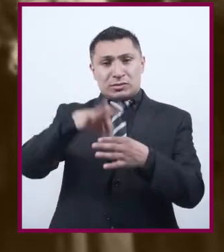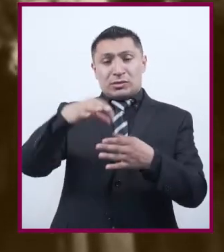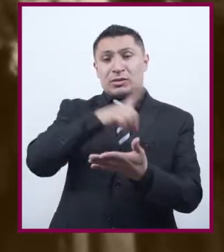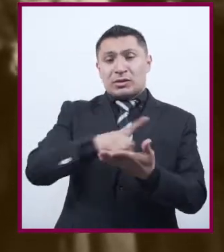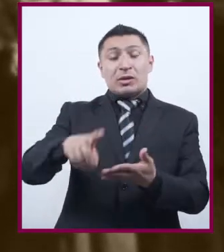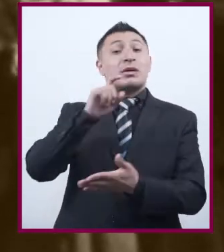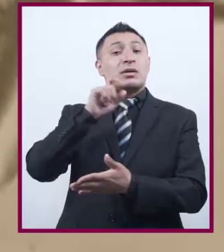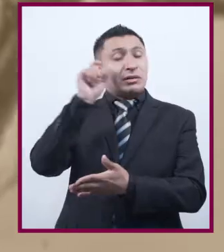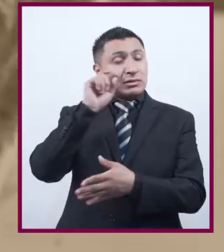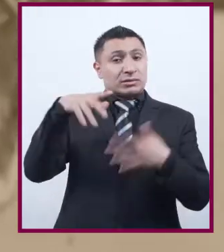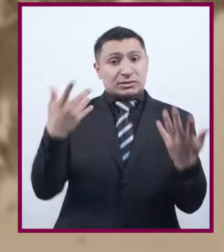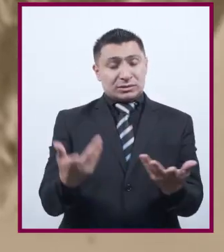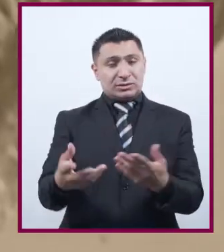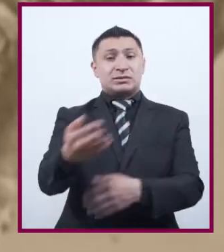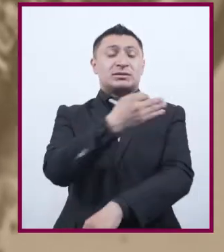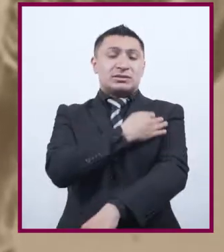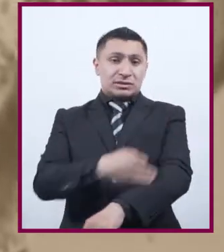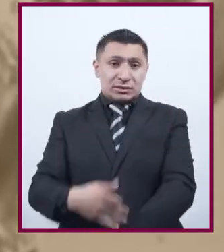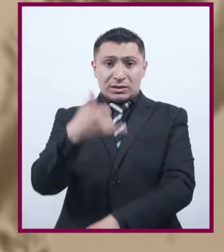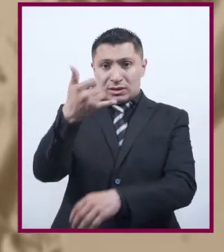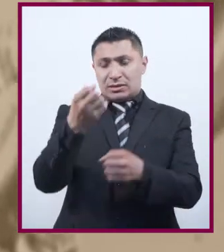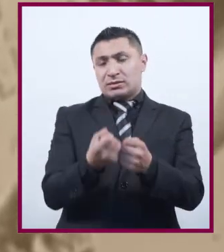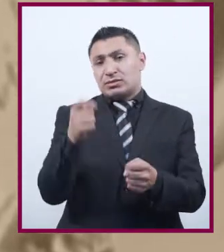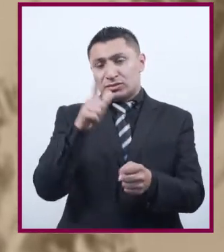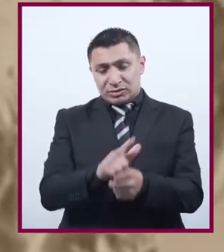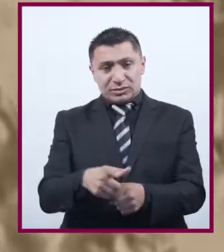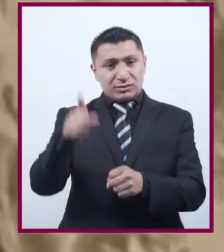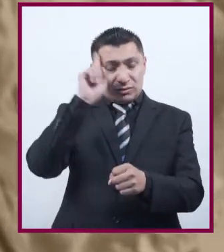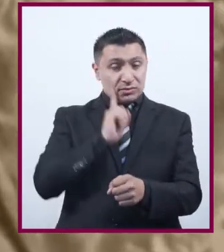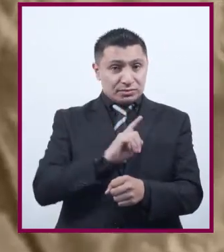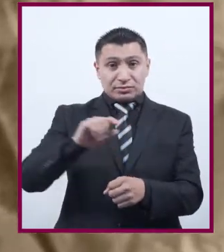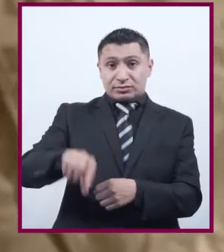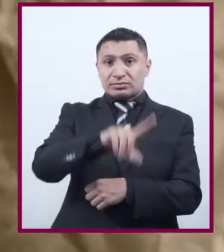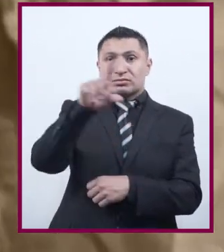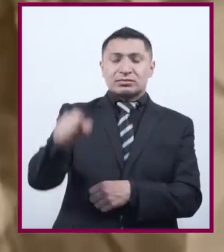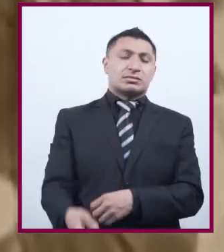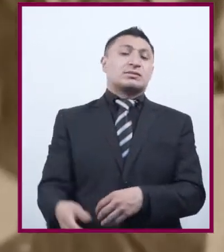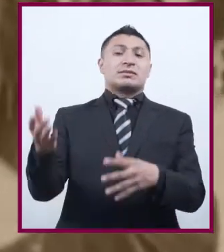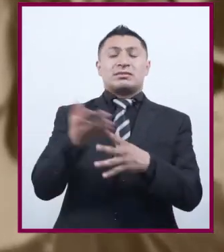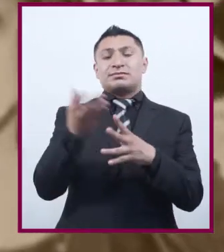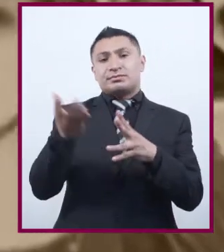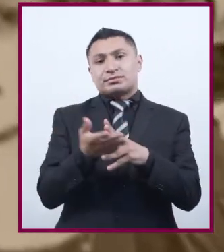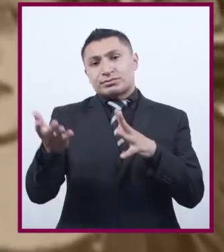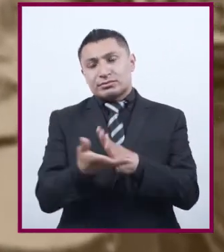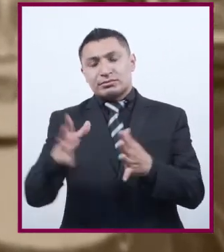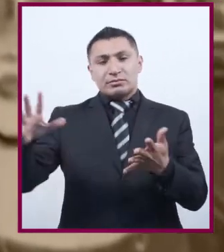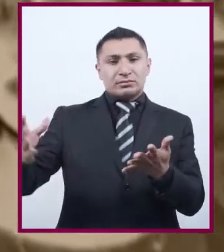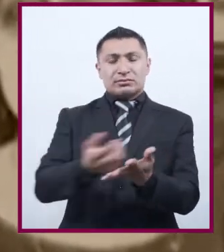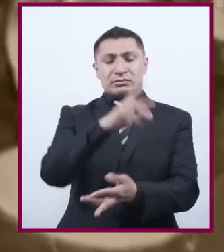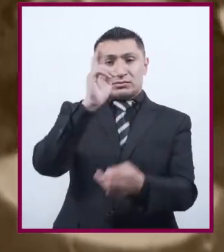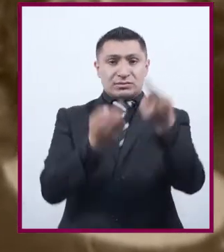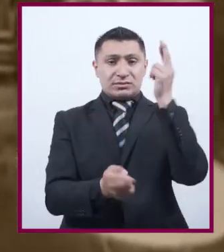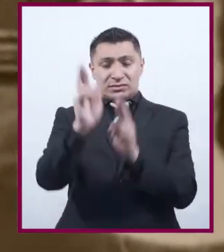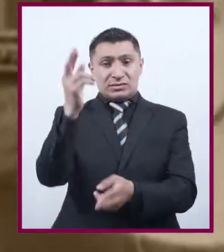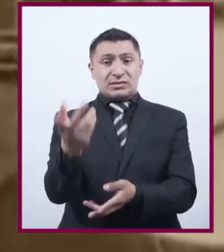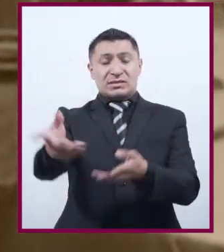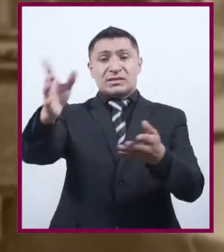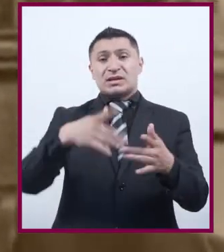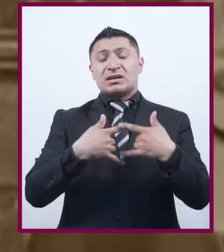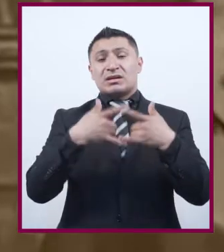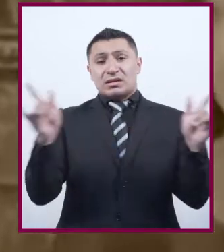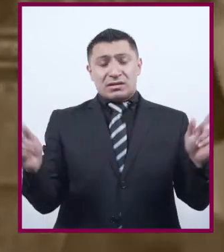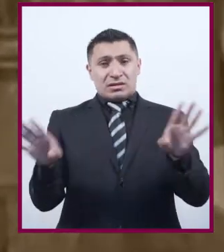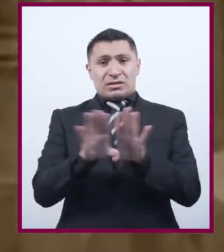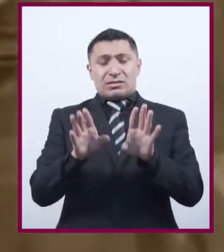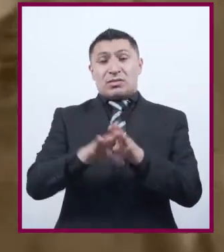voto y por los derechos sexuales, reproductivos y sociales de la mujer, luego de que la fracción triunfante de la revolución